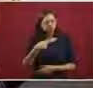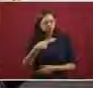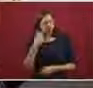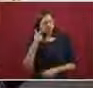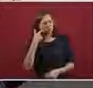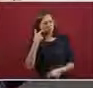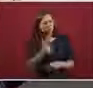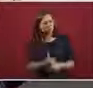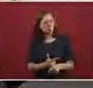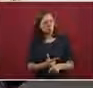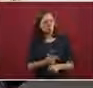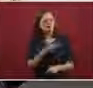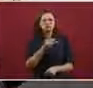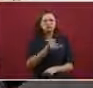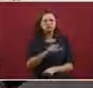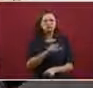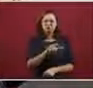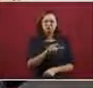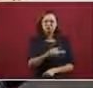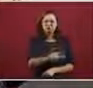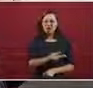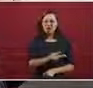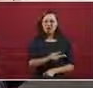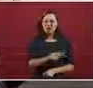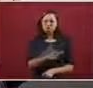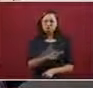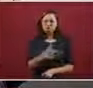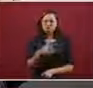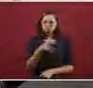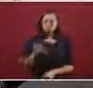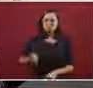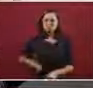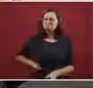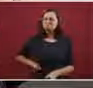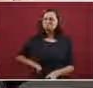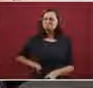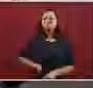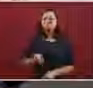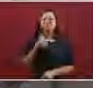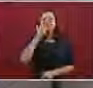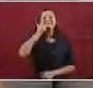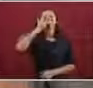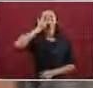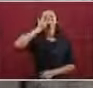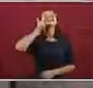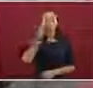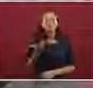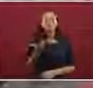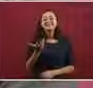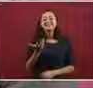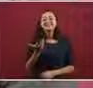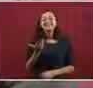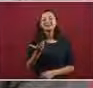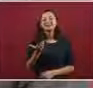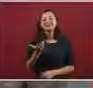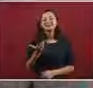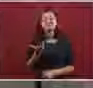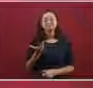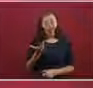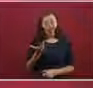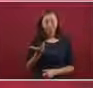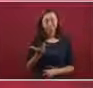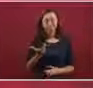interés y diría entusiasmo para que se